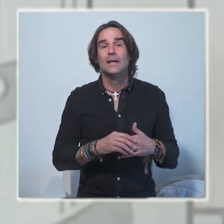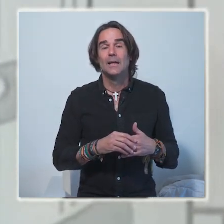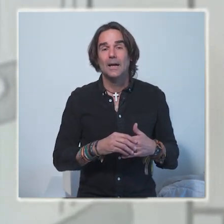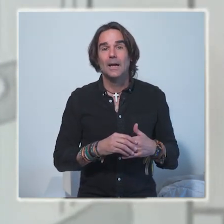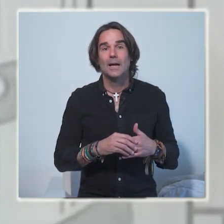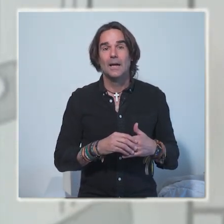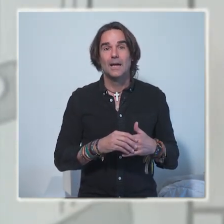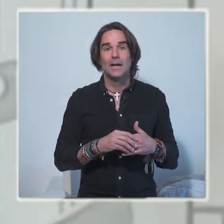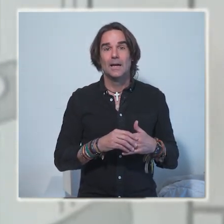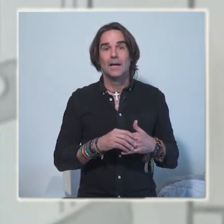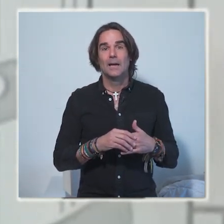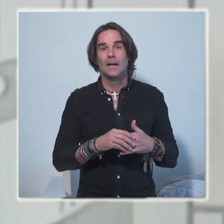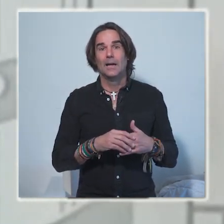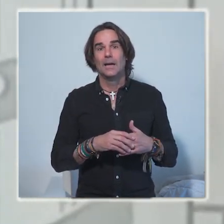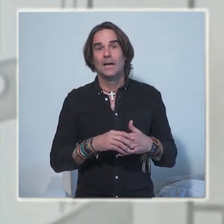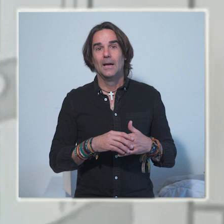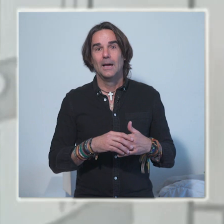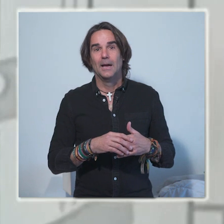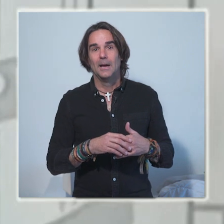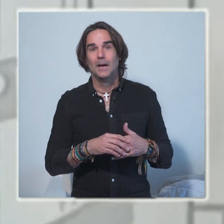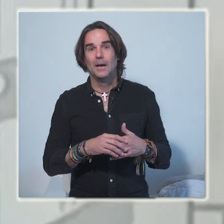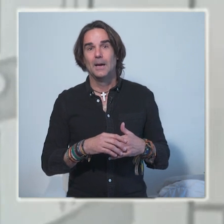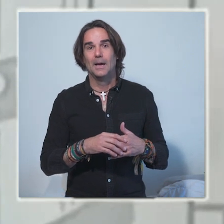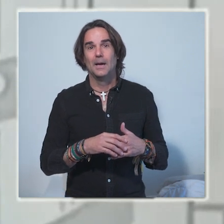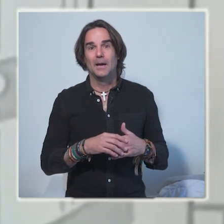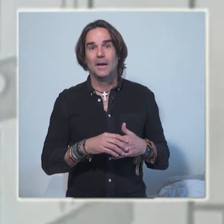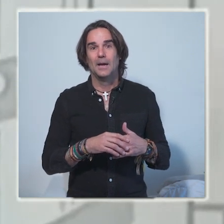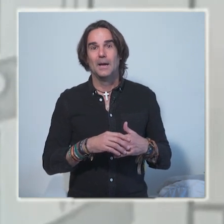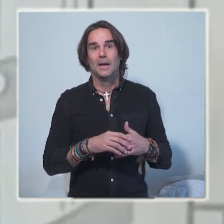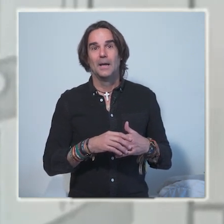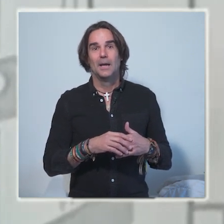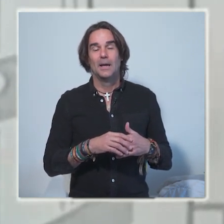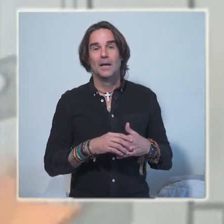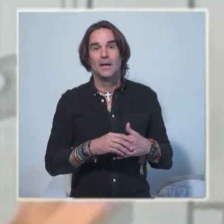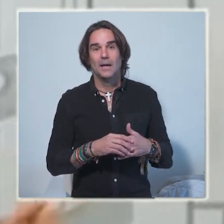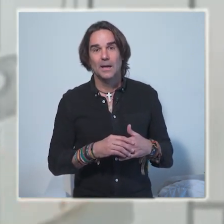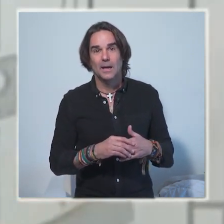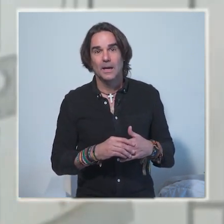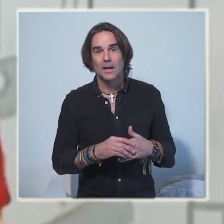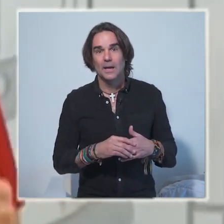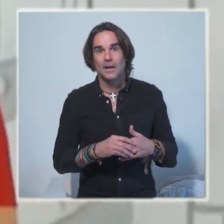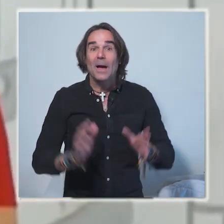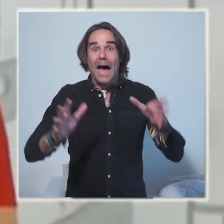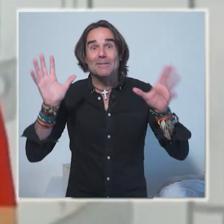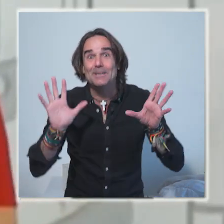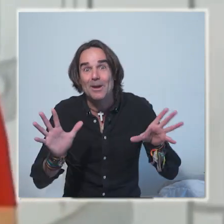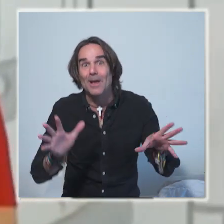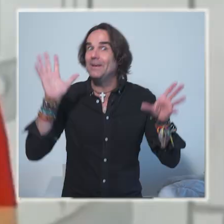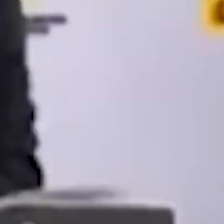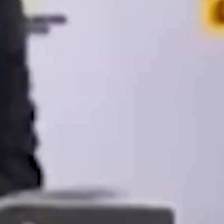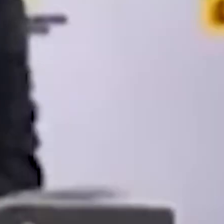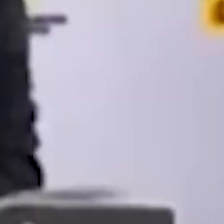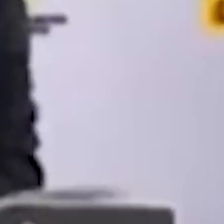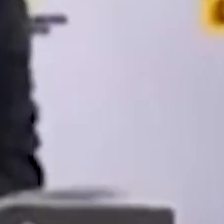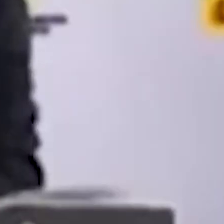dique, ¿vale?, que impide que no se despida la gente. A ver si somos capaces de explicarlo y me ayuda también el ministro Escrivá. A ver si me